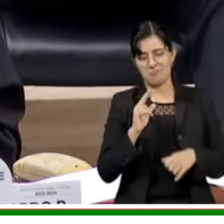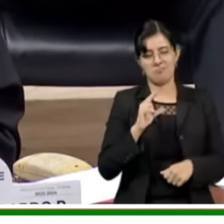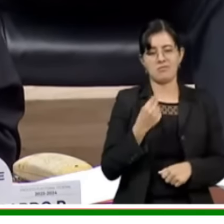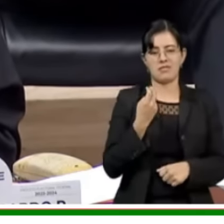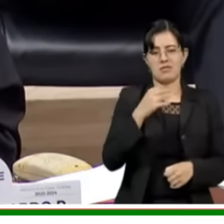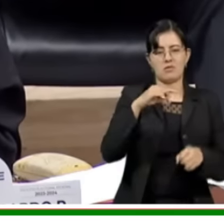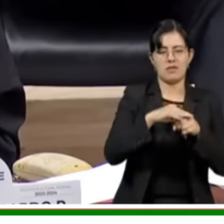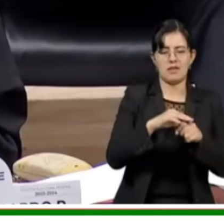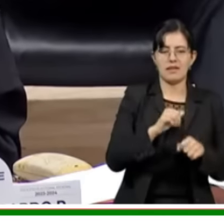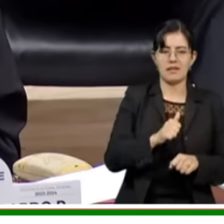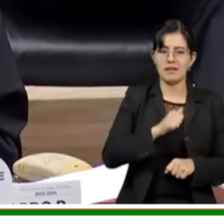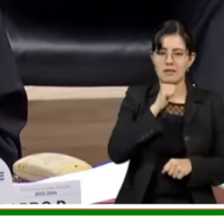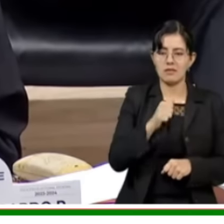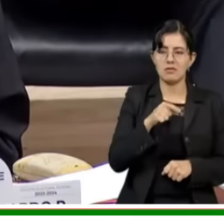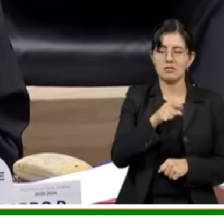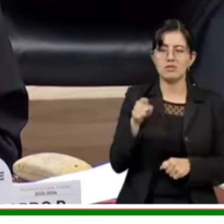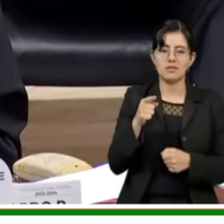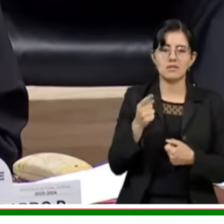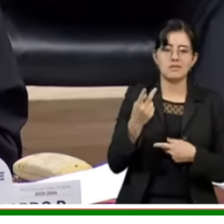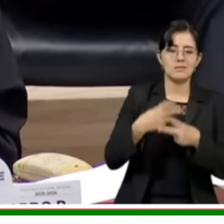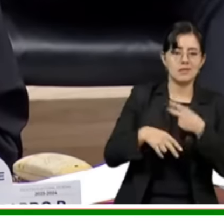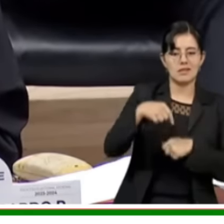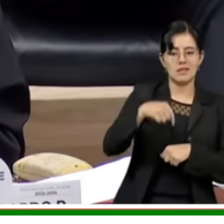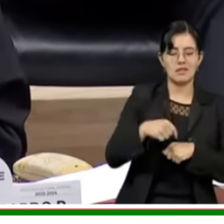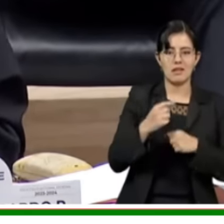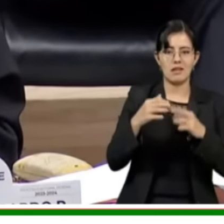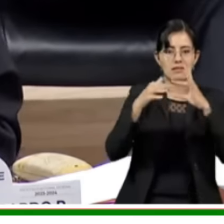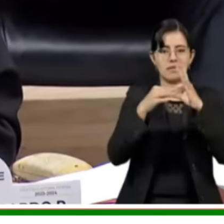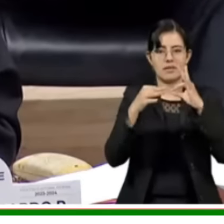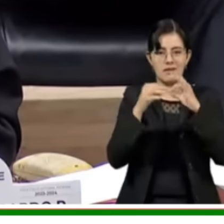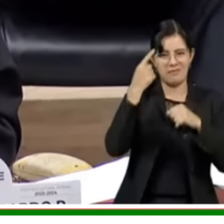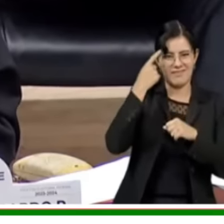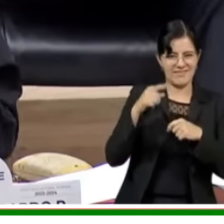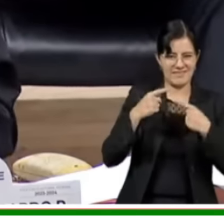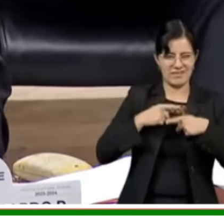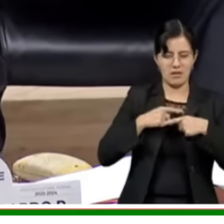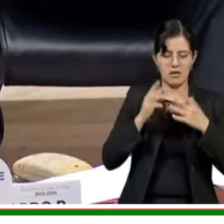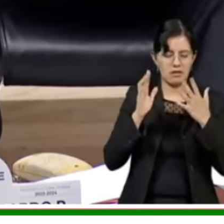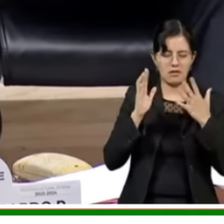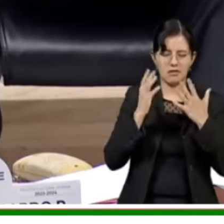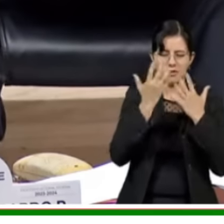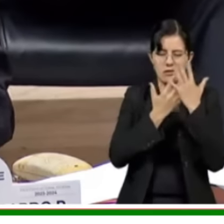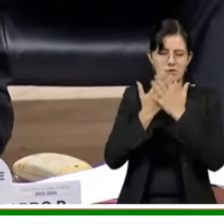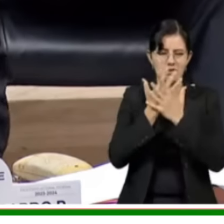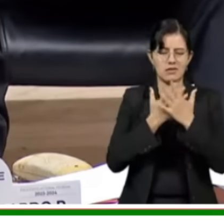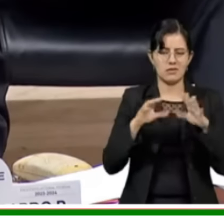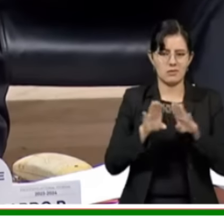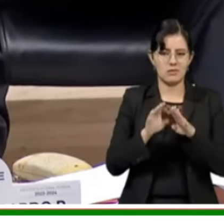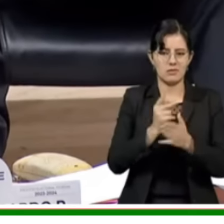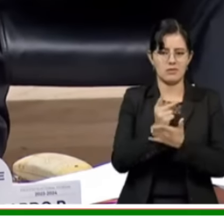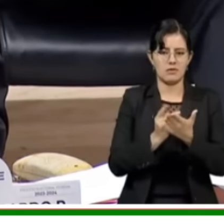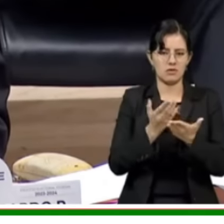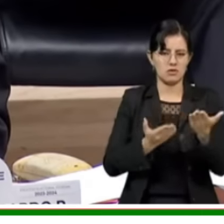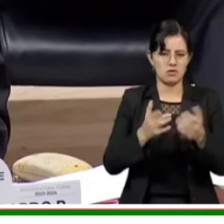desesperación vienen aquí a querer confundir de que está en debate el uso de los programas